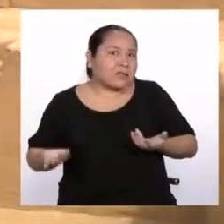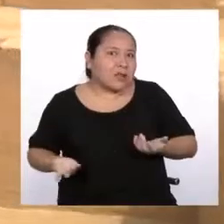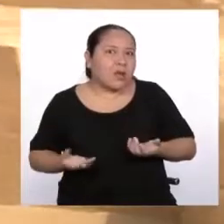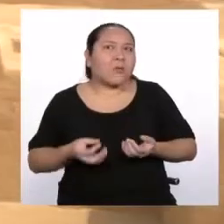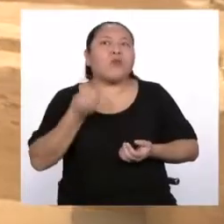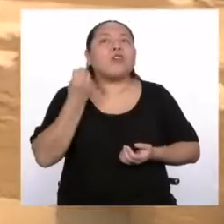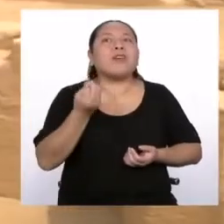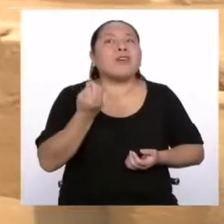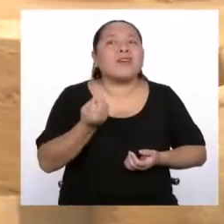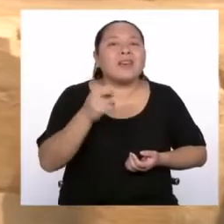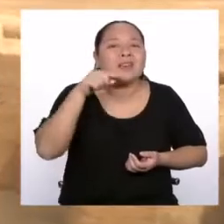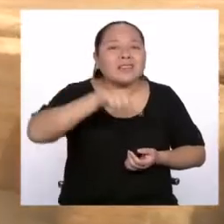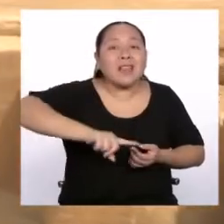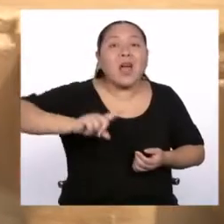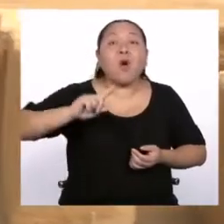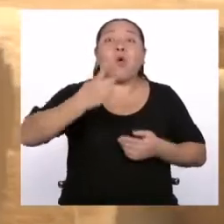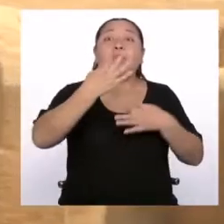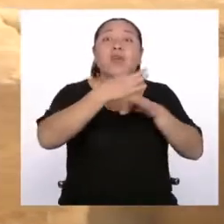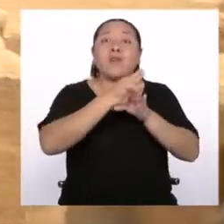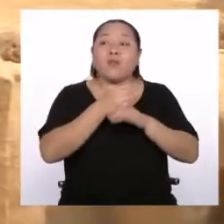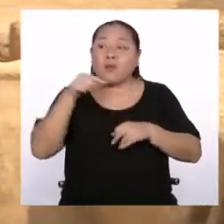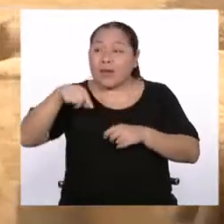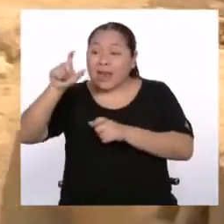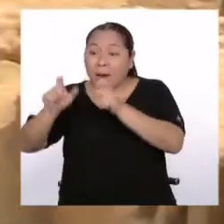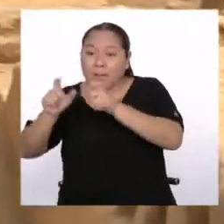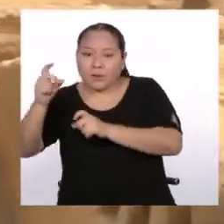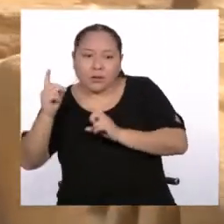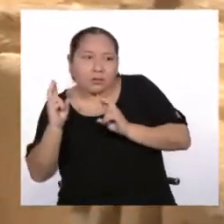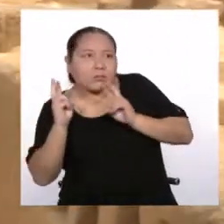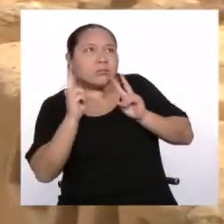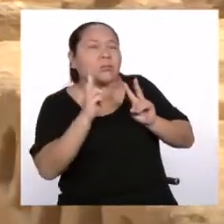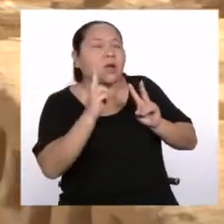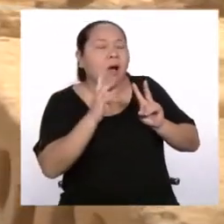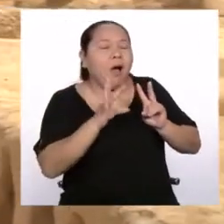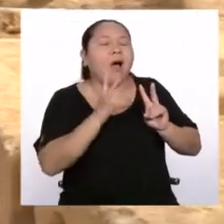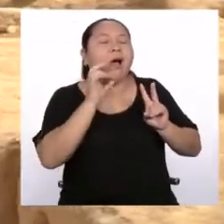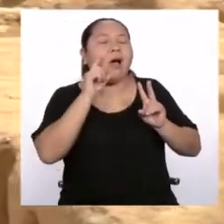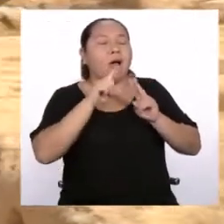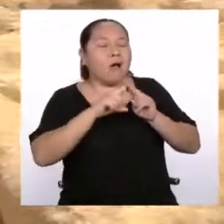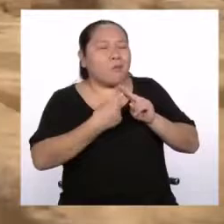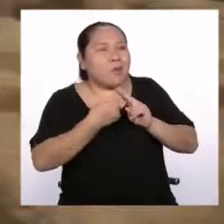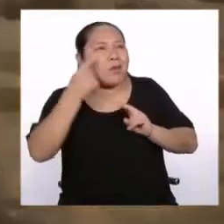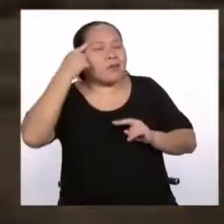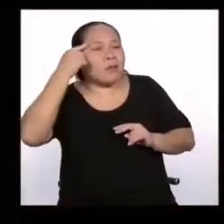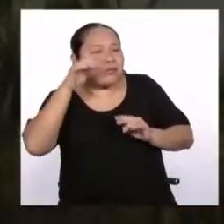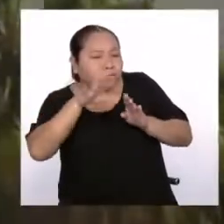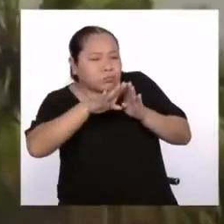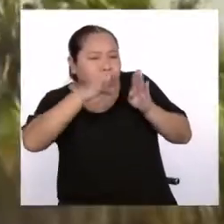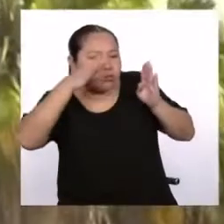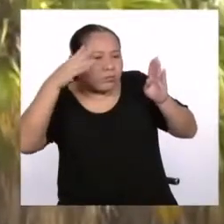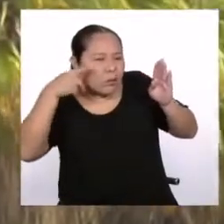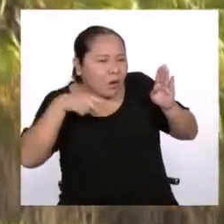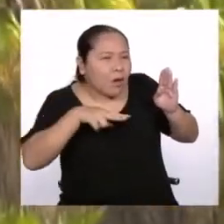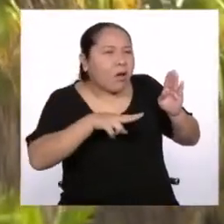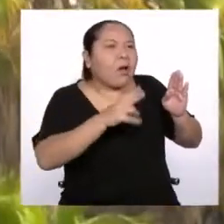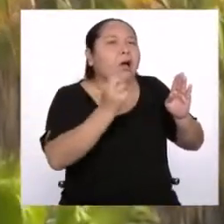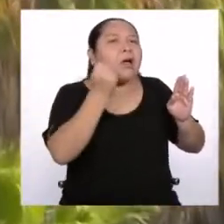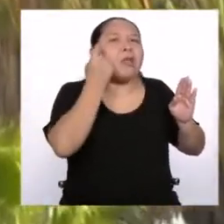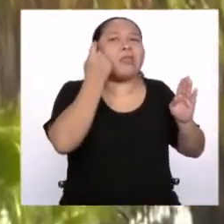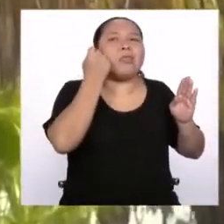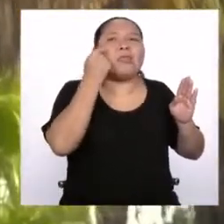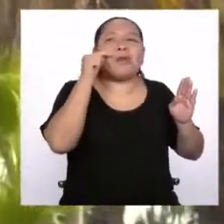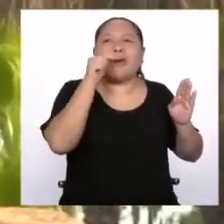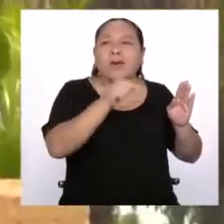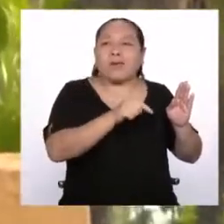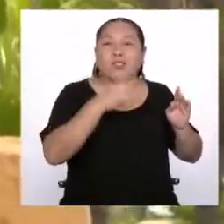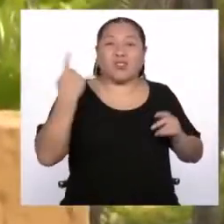porque es la única manera por la cual el ciudadano va a empezar a cruzar esos puentes. Porque no solamente